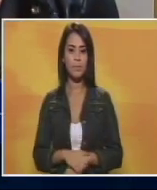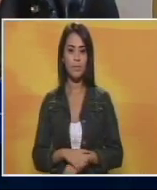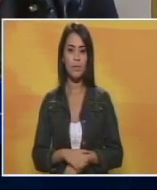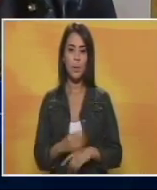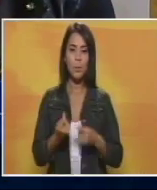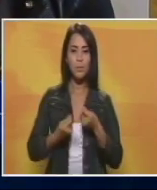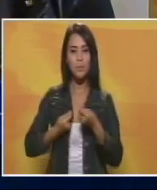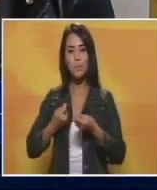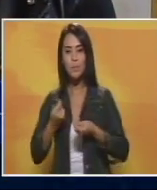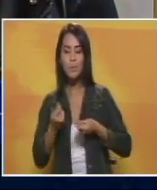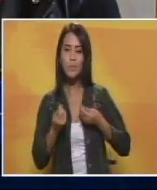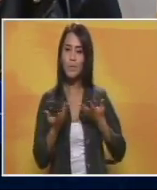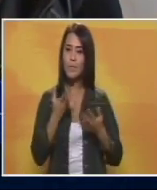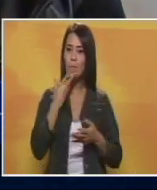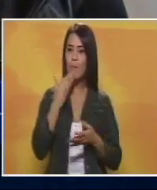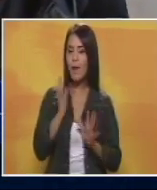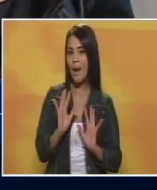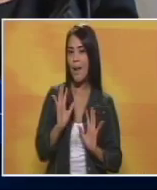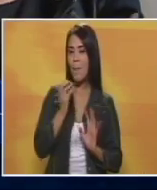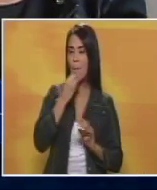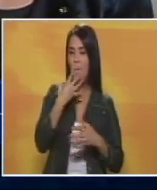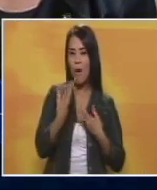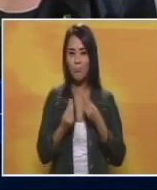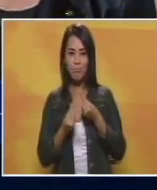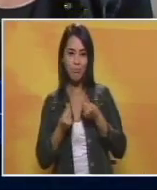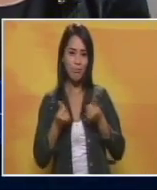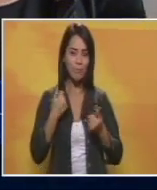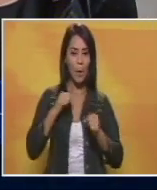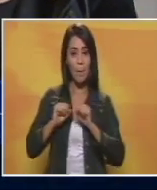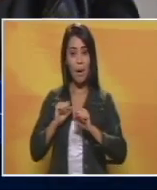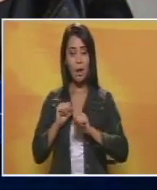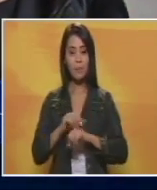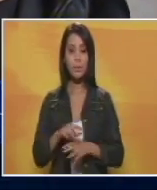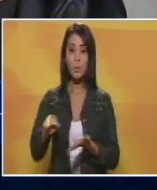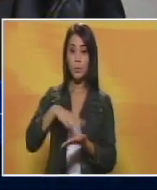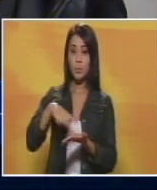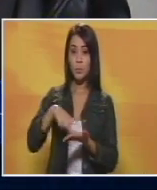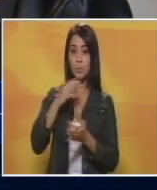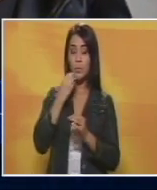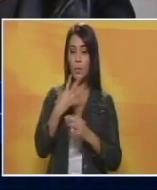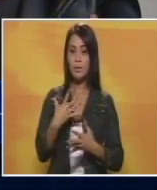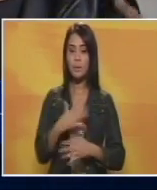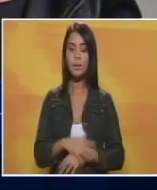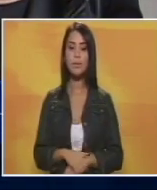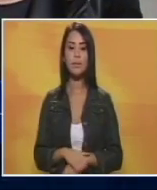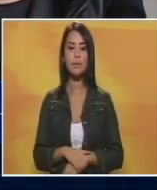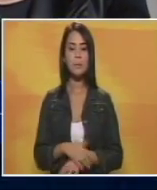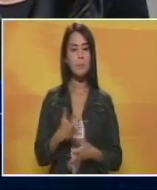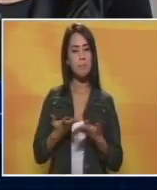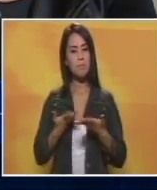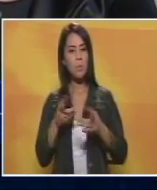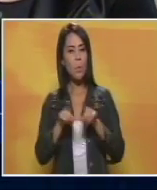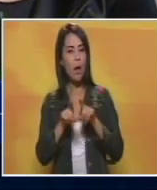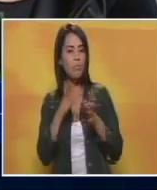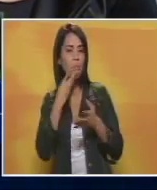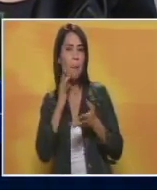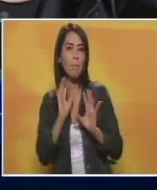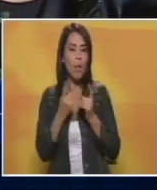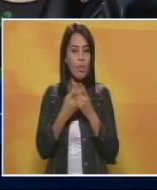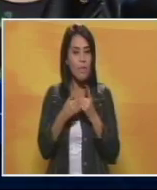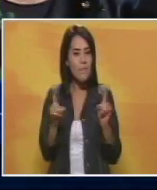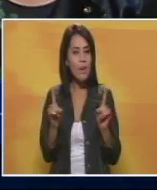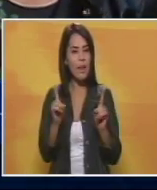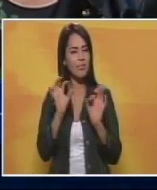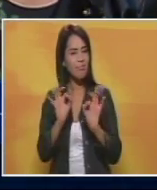ritmo bastante sabroso para bailar, el dancehall, pero en este caso quise que sonara un poco más distinto